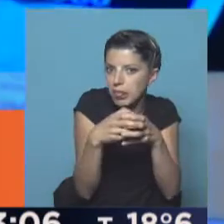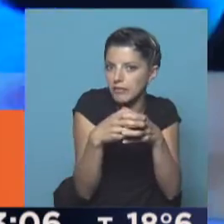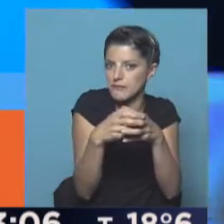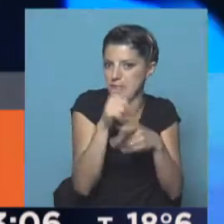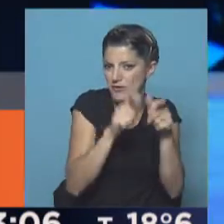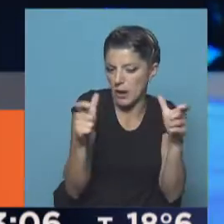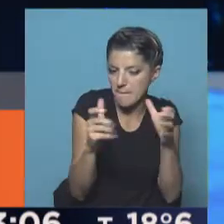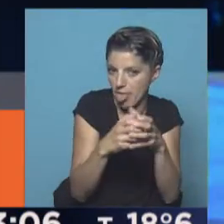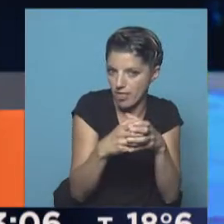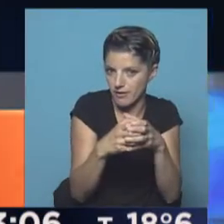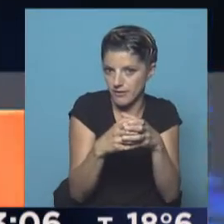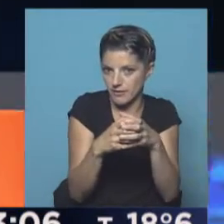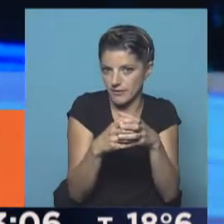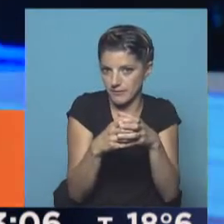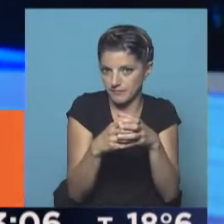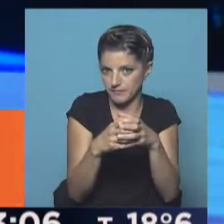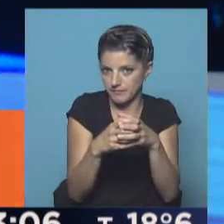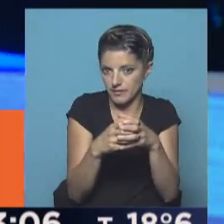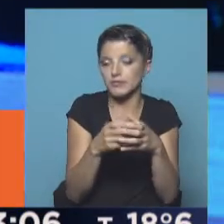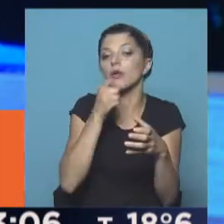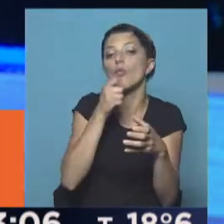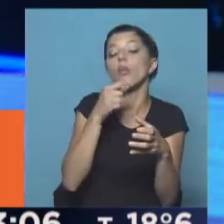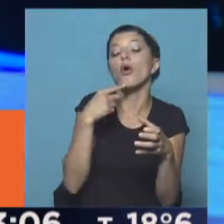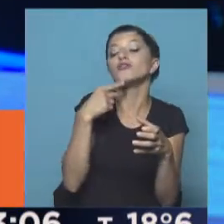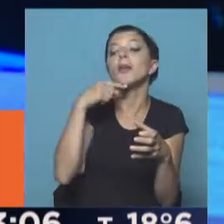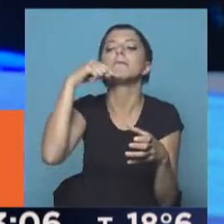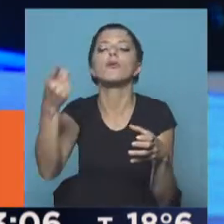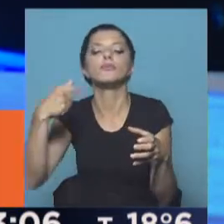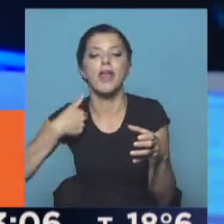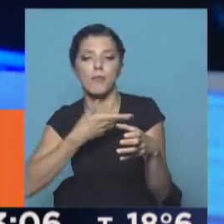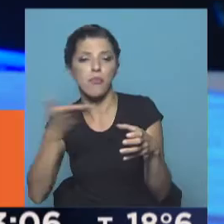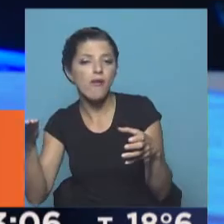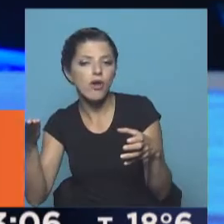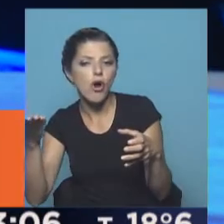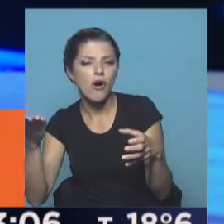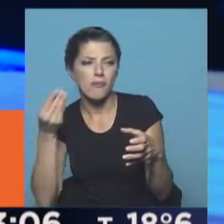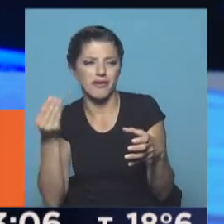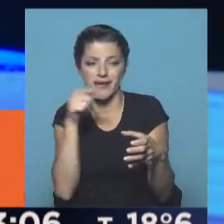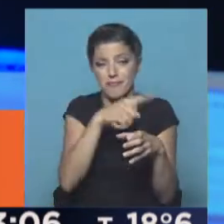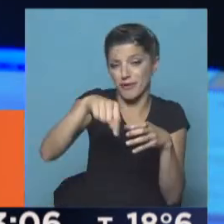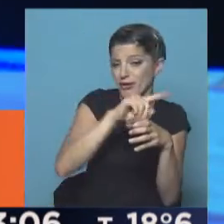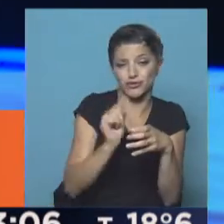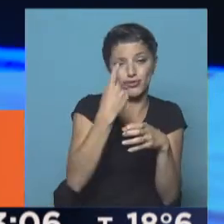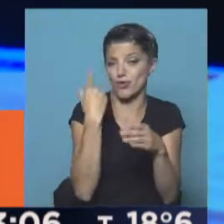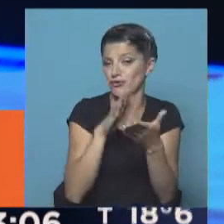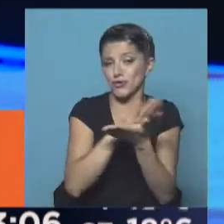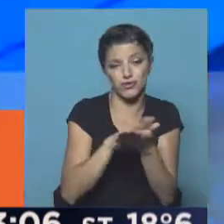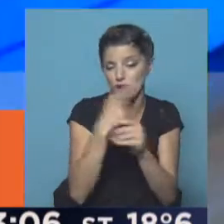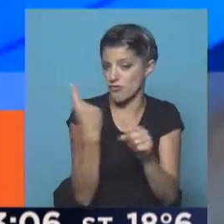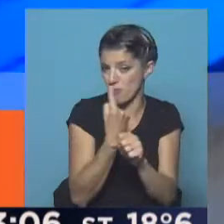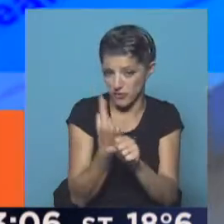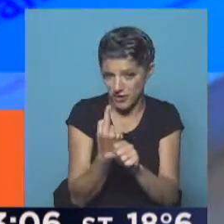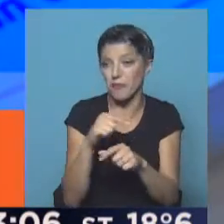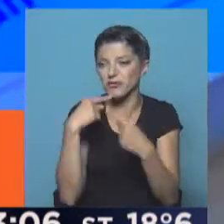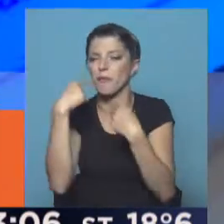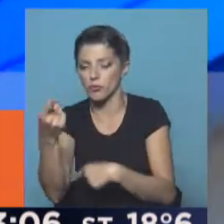Cuando ceden parte de ese poder, nos lo ceden a nosotros para decidir, lo que quiere decir es que ellos no lo pudieron resolver. Y esto se aplica para la paz en Colombia, se aplica para el Brexit